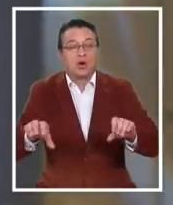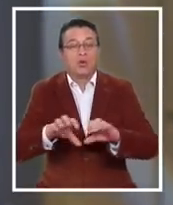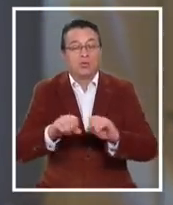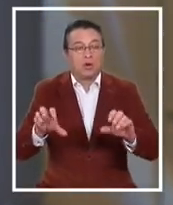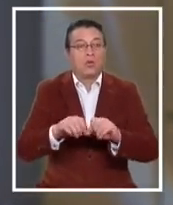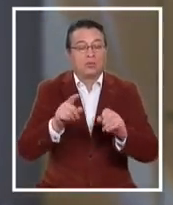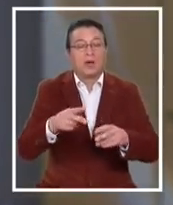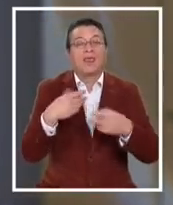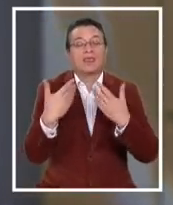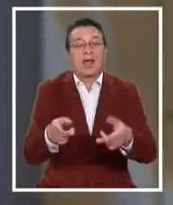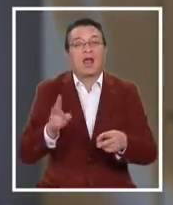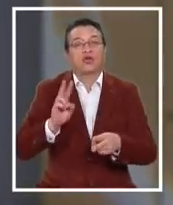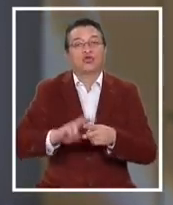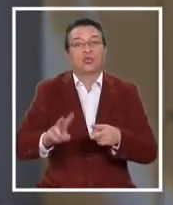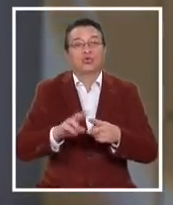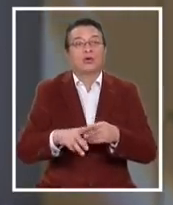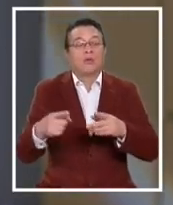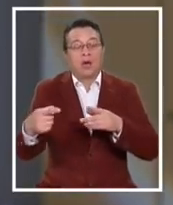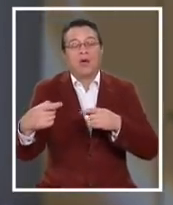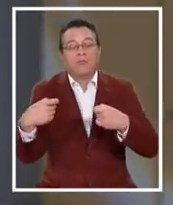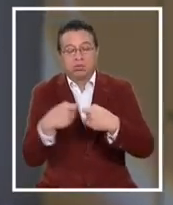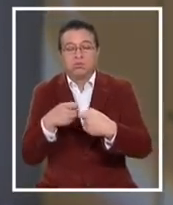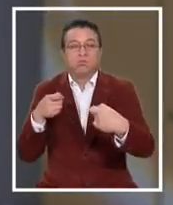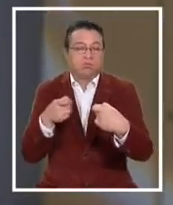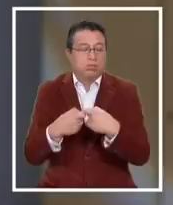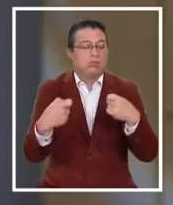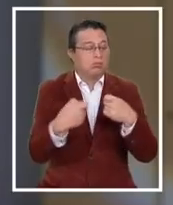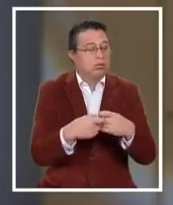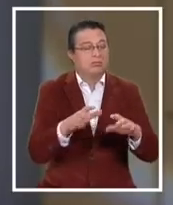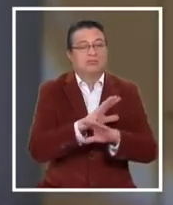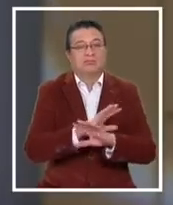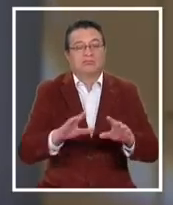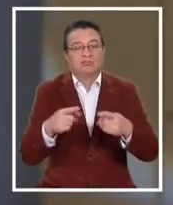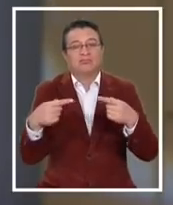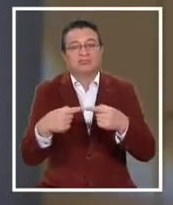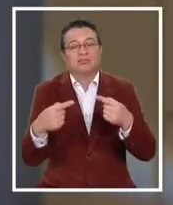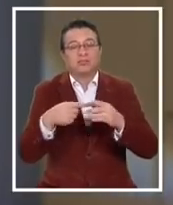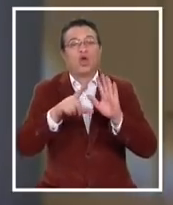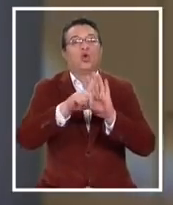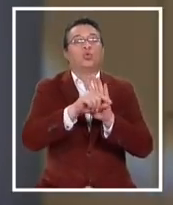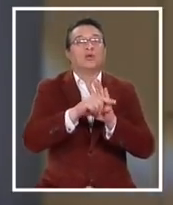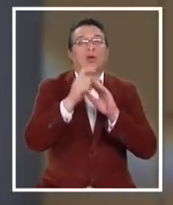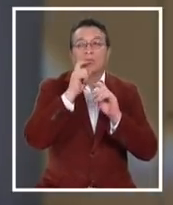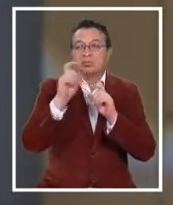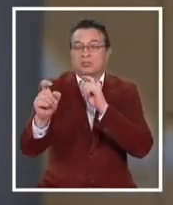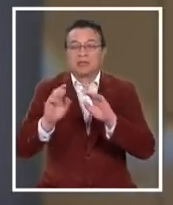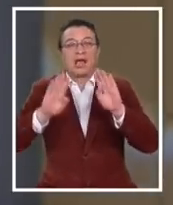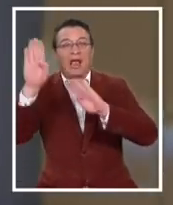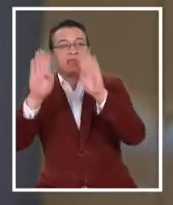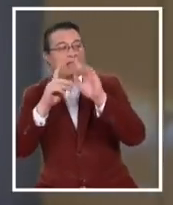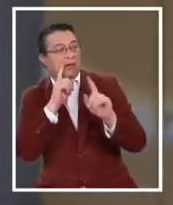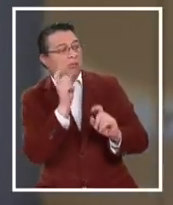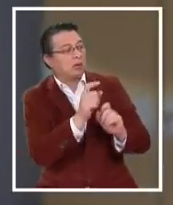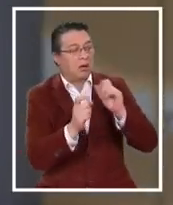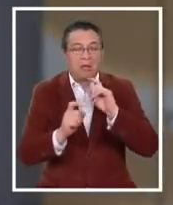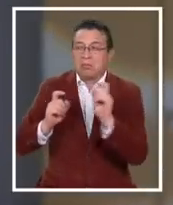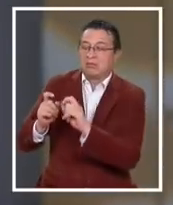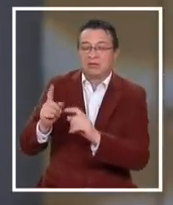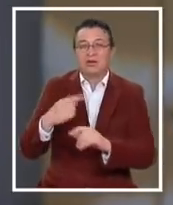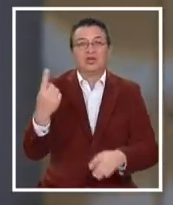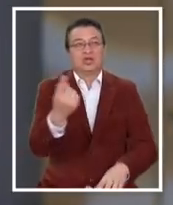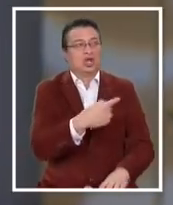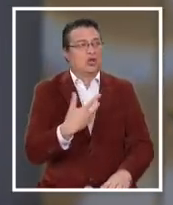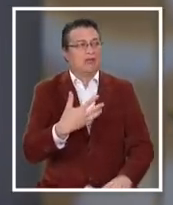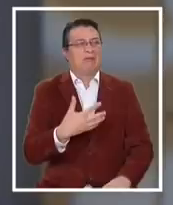ofrecerle al país soluciones y no estar agarrándonos a coscachos de rosca, de polémicas por Twitter entre un candidato y otro, que al final a la gente la